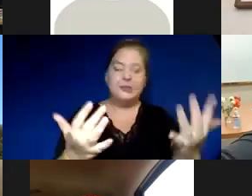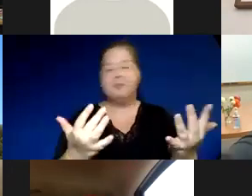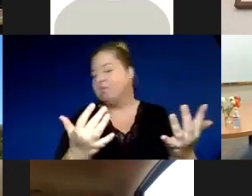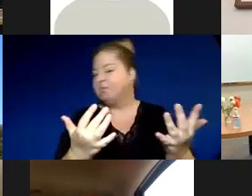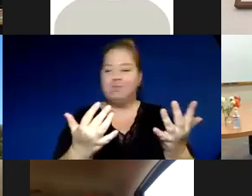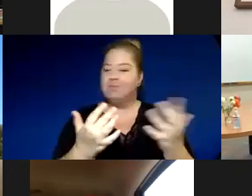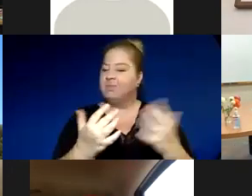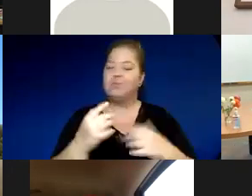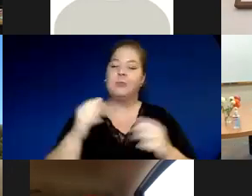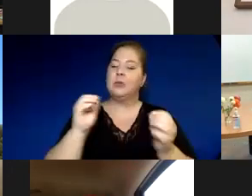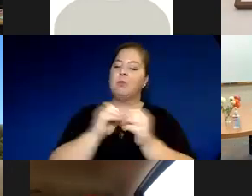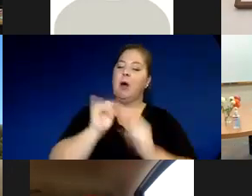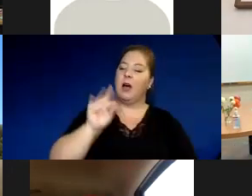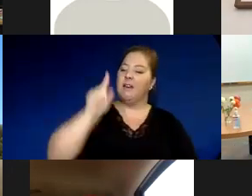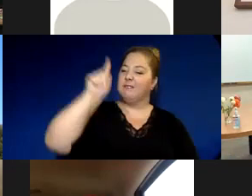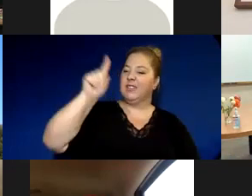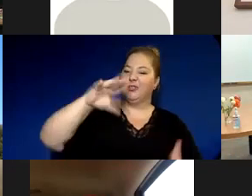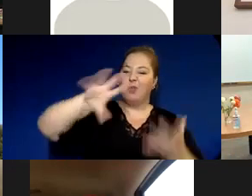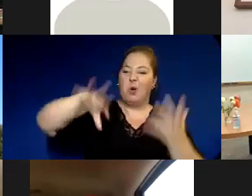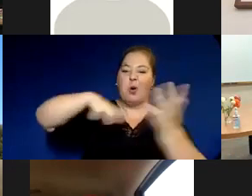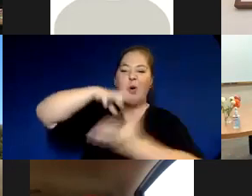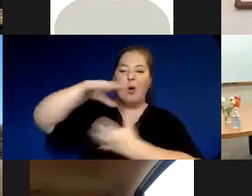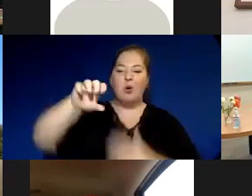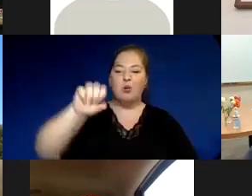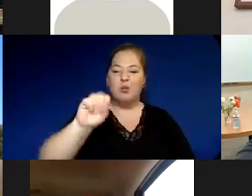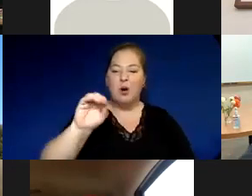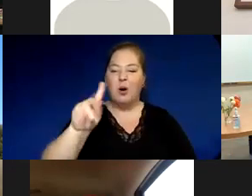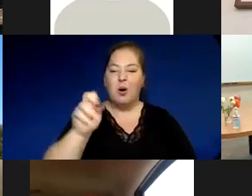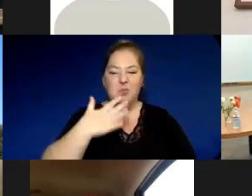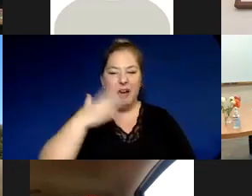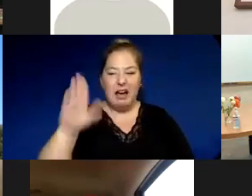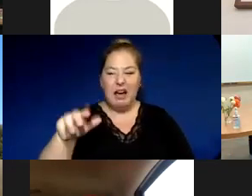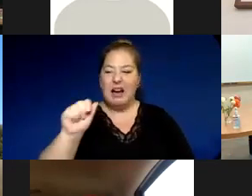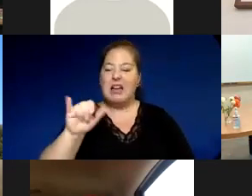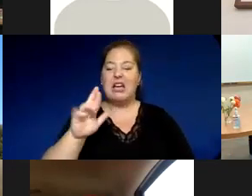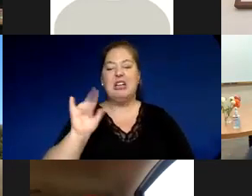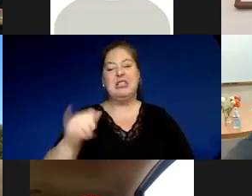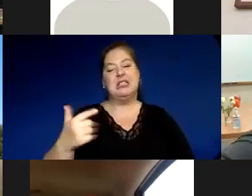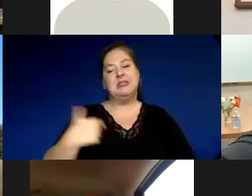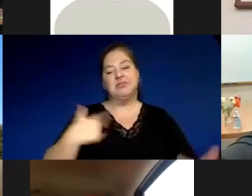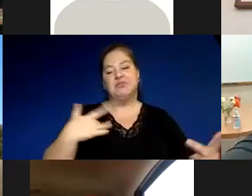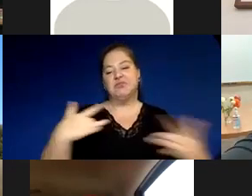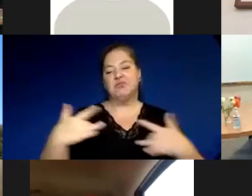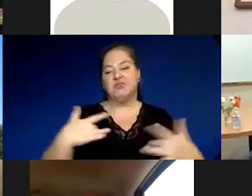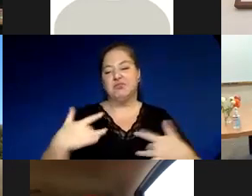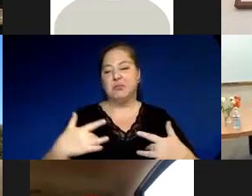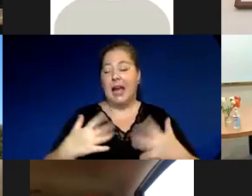pero con una tormenta que funcione de otra manera distinta, pues eso puede afectar de distintas formas y esa es nuestra preocupación